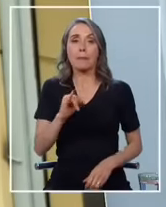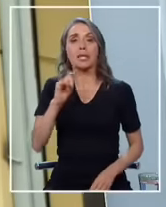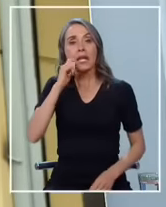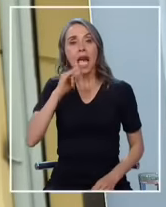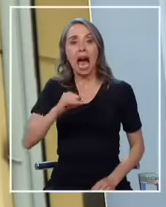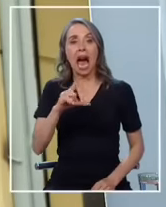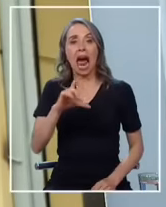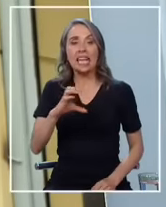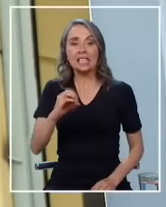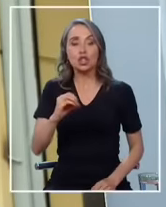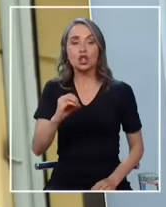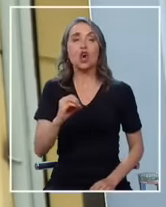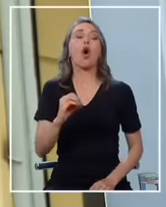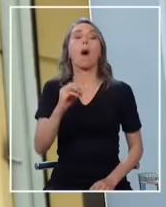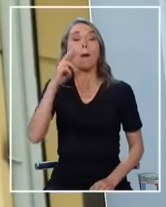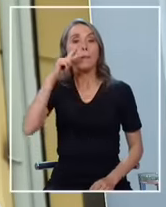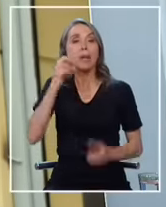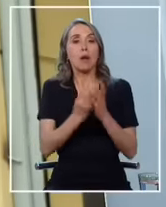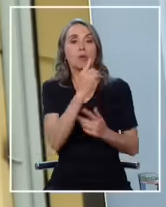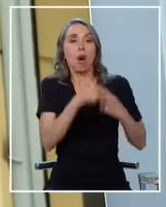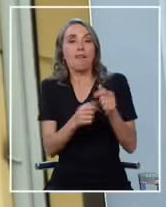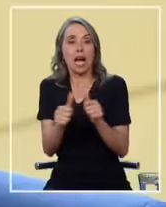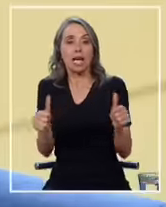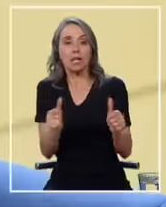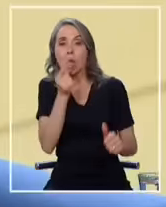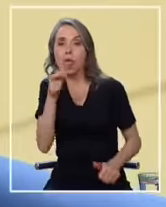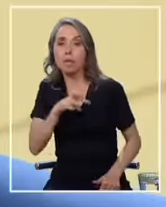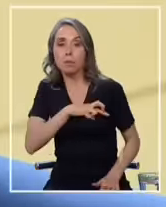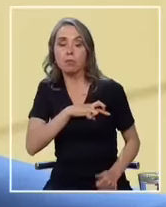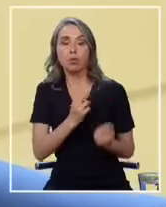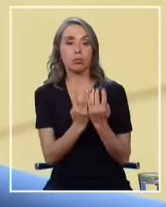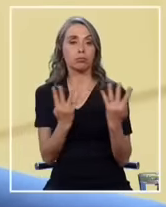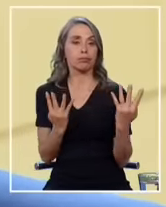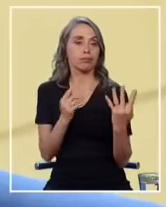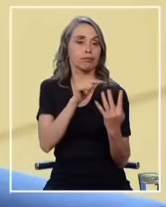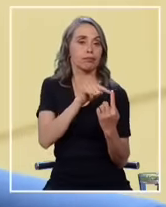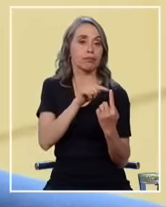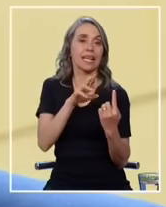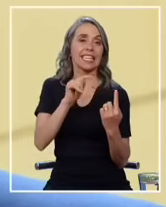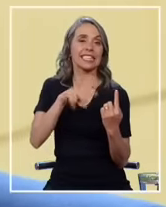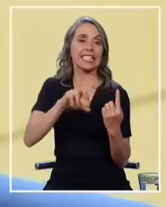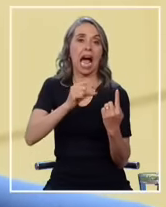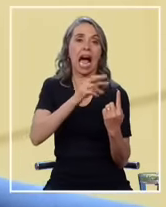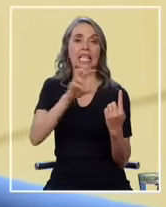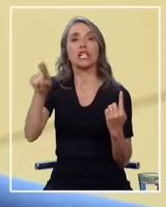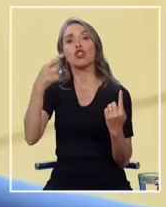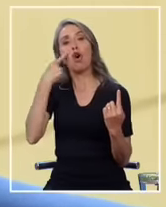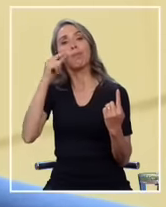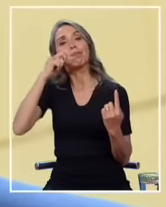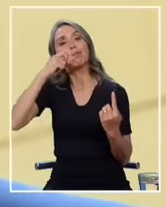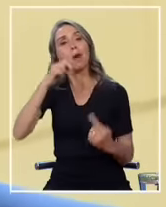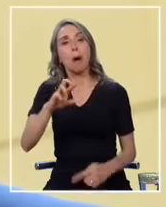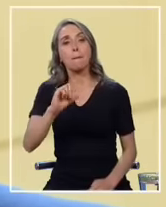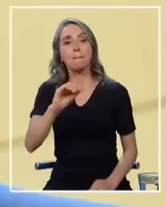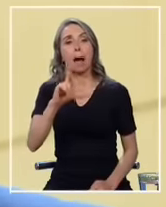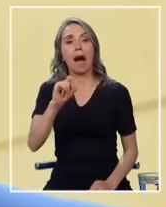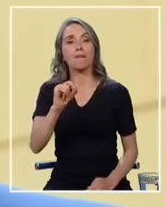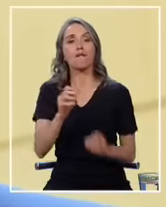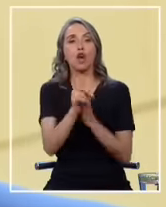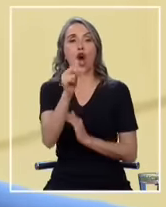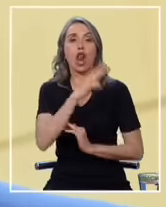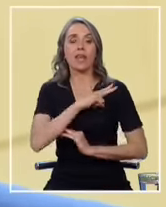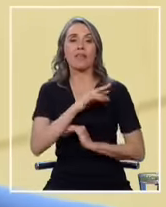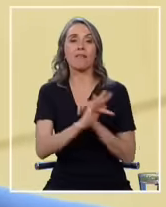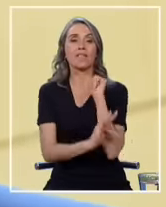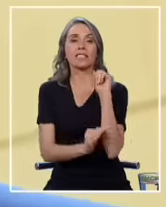Jalisco Melipilla Nueva Generación, que actualmente están siendo imputados. Entre ellos, Cristian Aguirre Ramírez, más conocido como Pablo, su líder, para quien